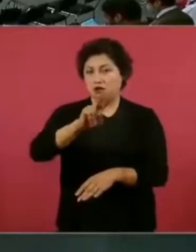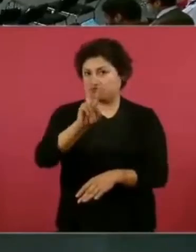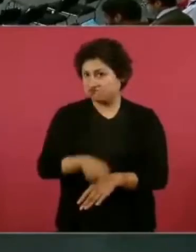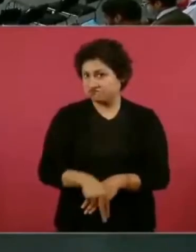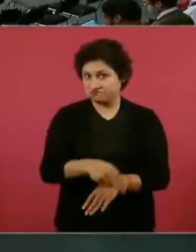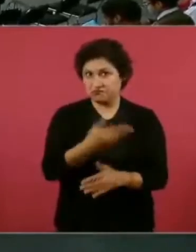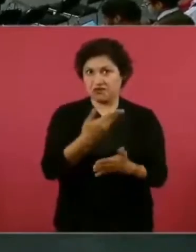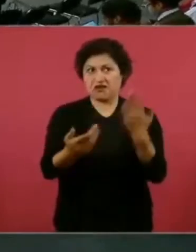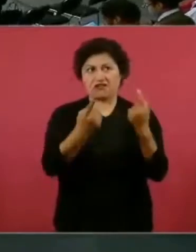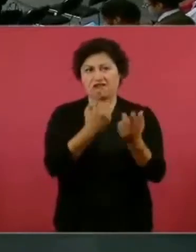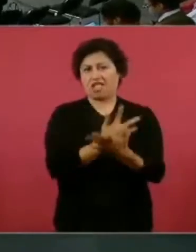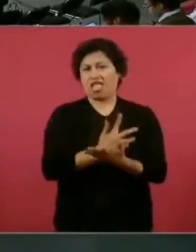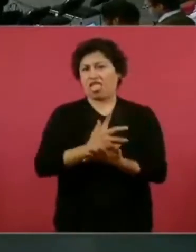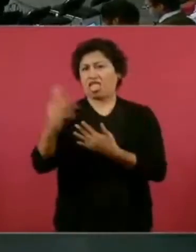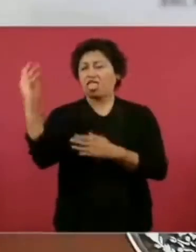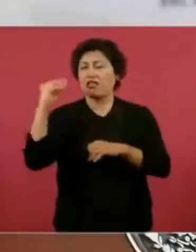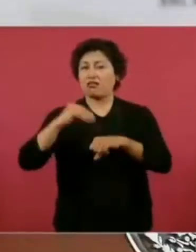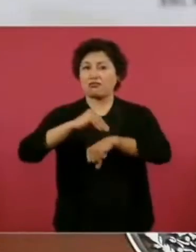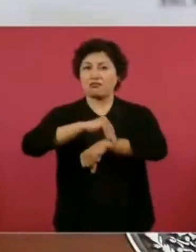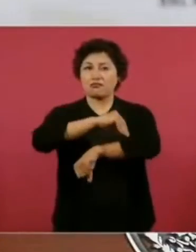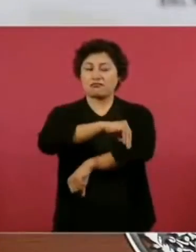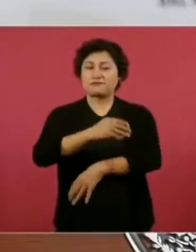En el caso de Chiapas,